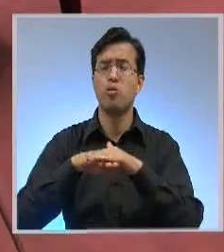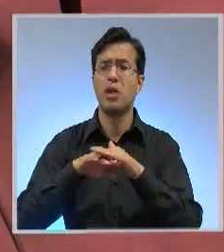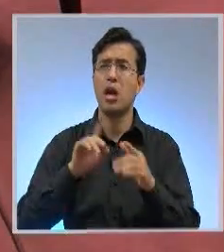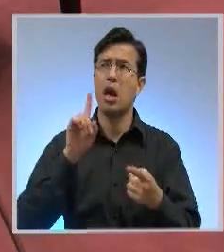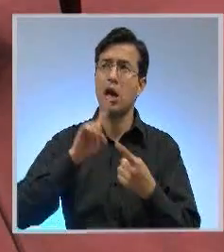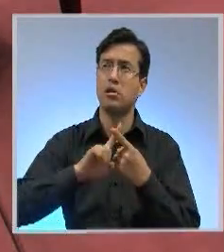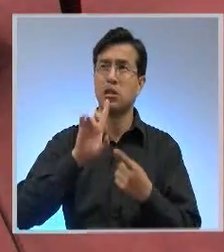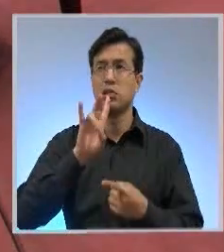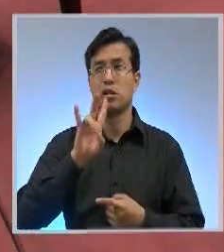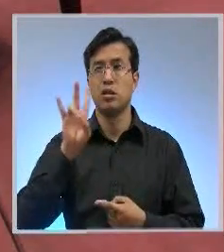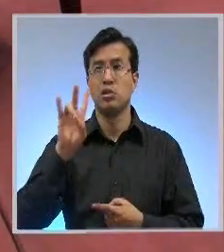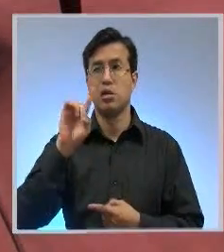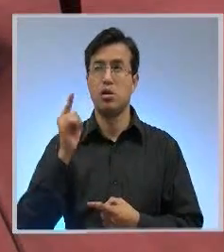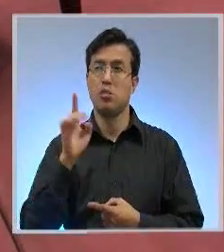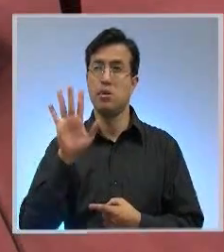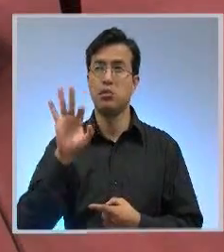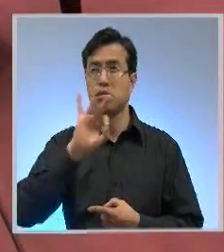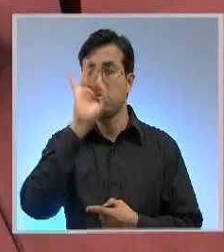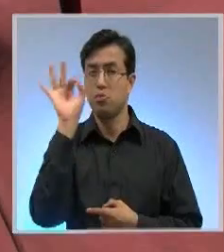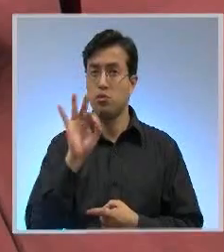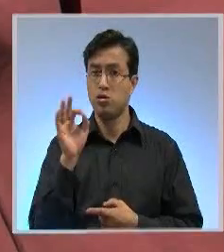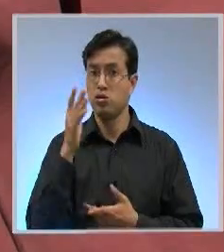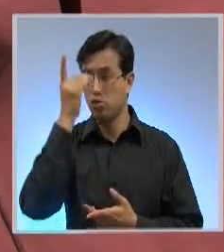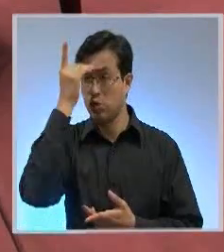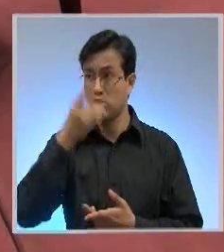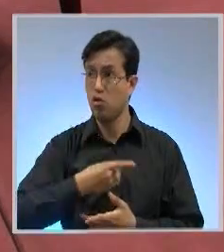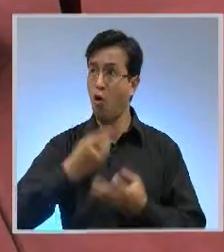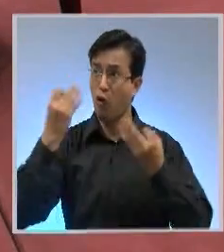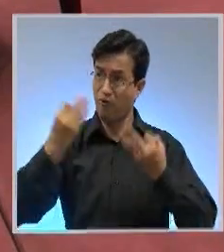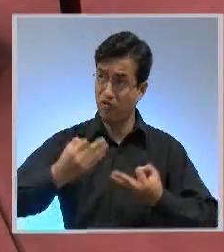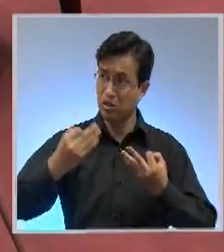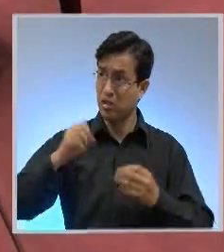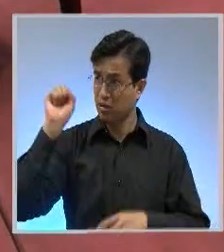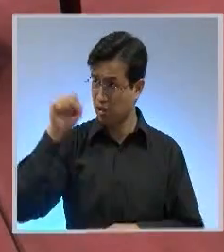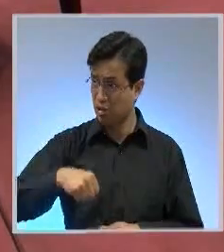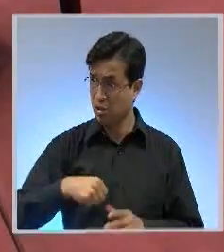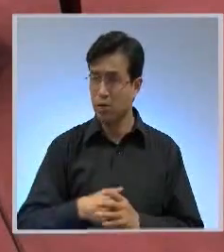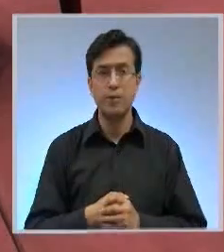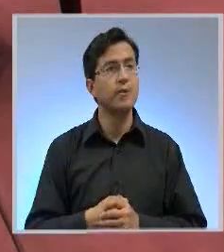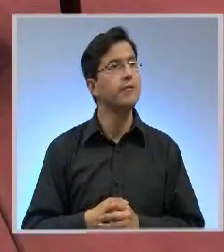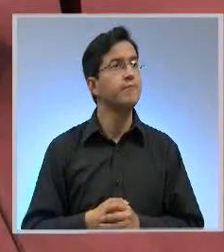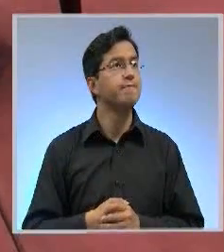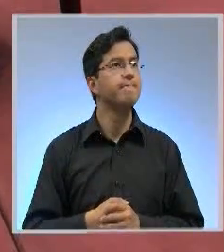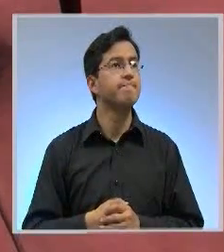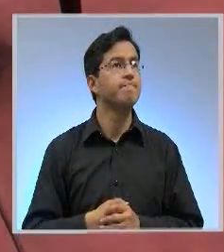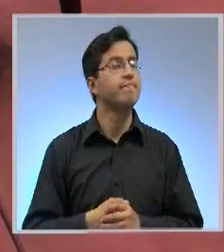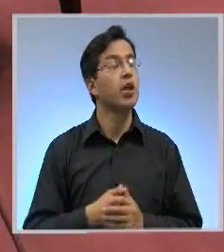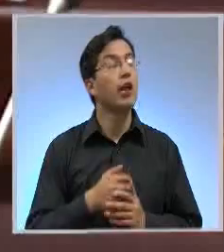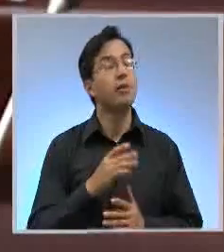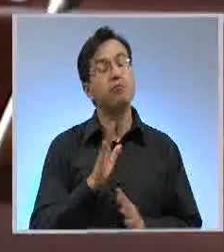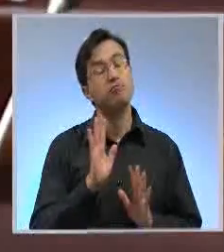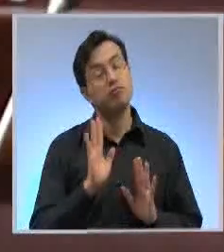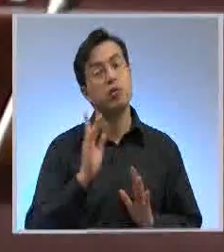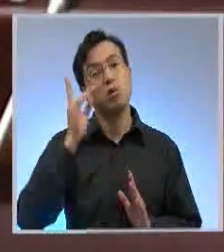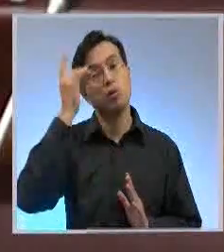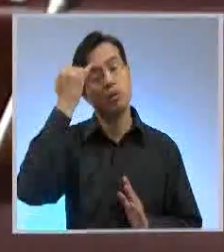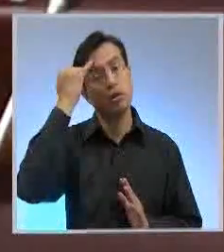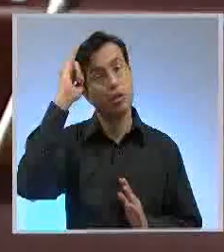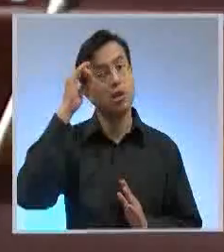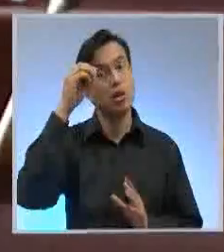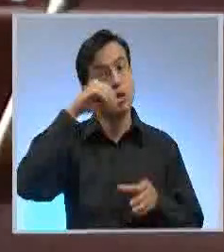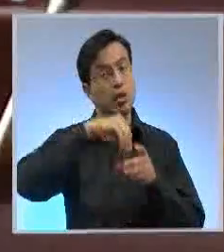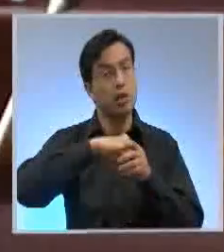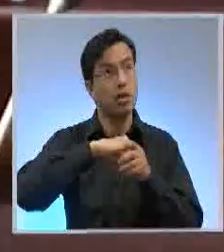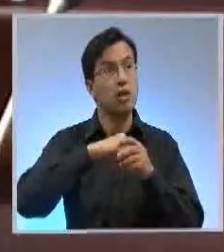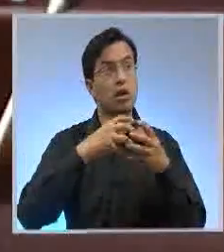Asambleísta, bienvenida. Gracias a ustedes, buenas tardes. Bueno, el día de hoy usted atestiguó, fue parte justamente de esta rueda de prensa de las autoridades de la Asamblea